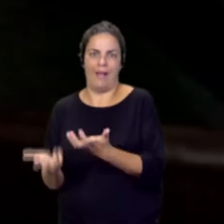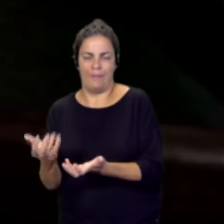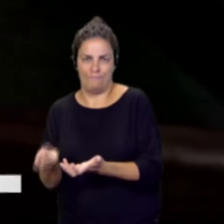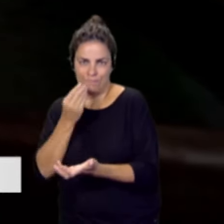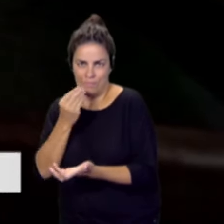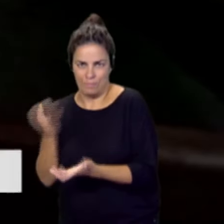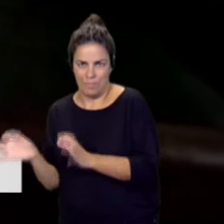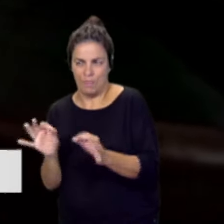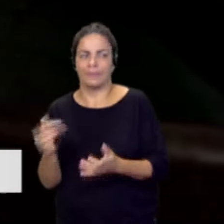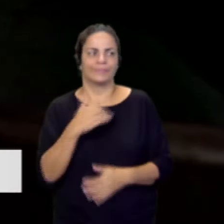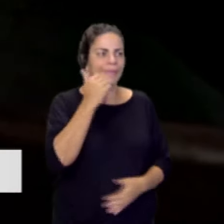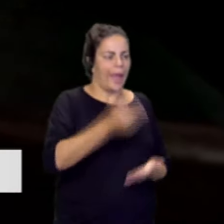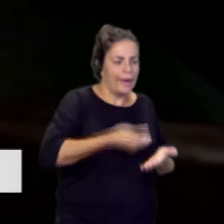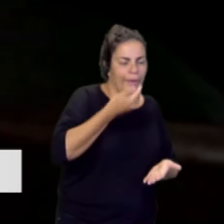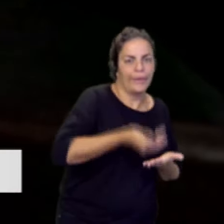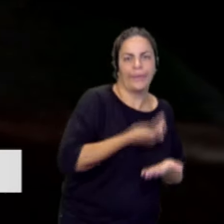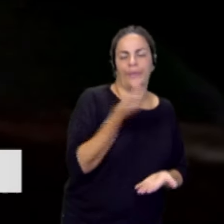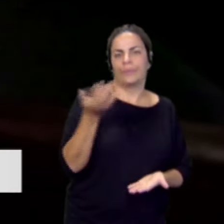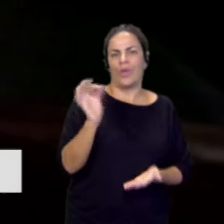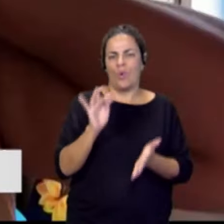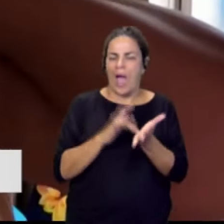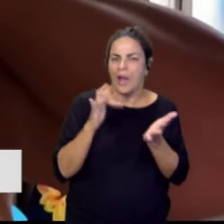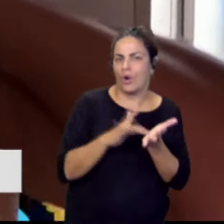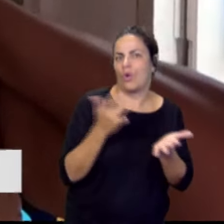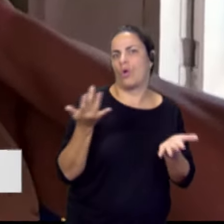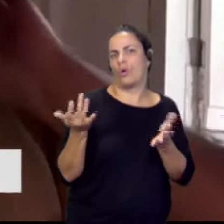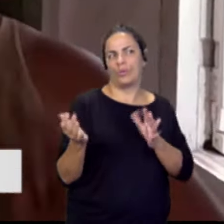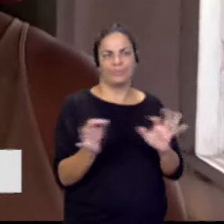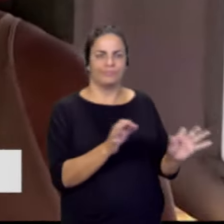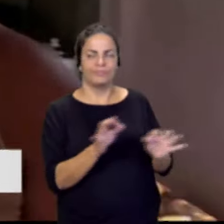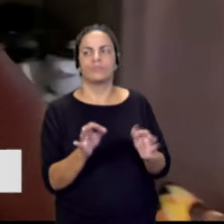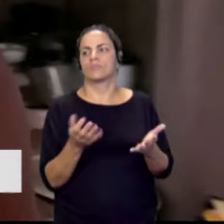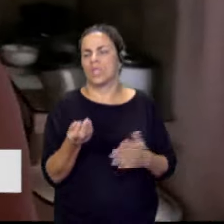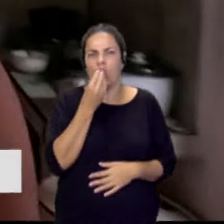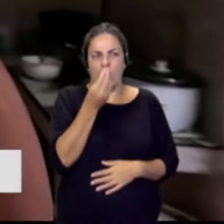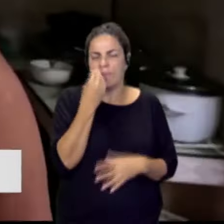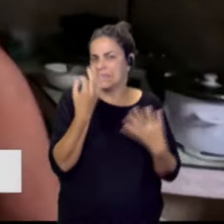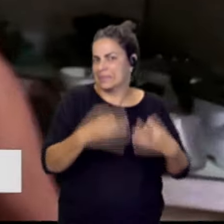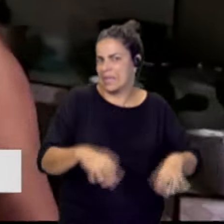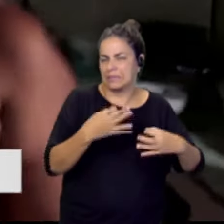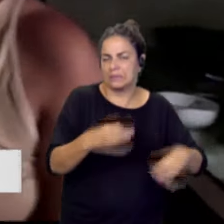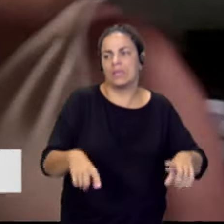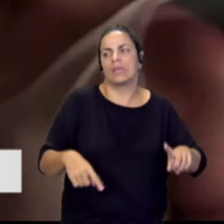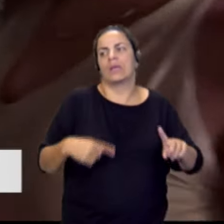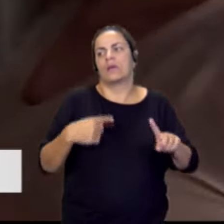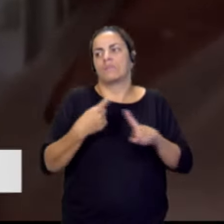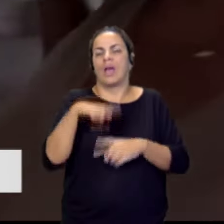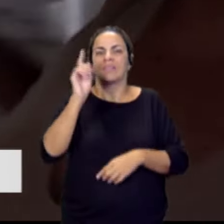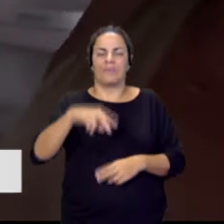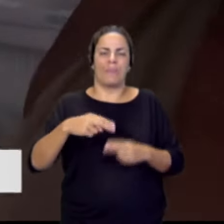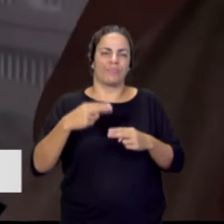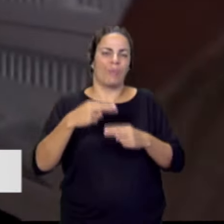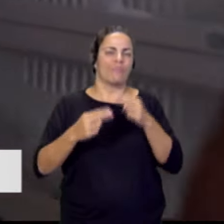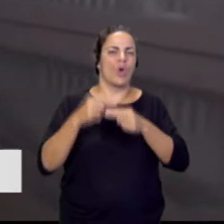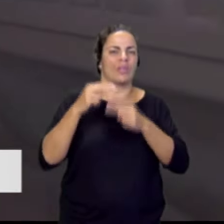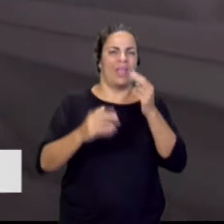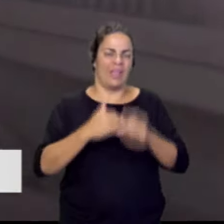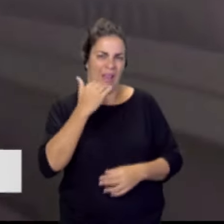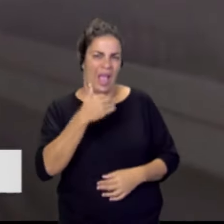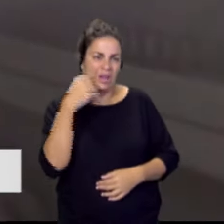sopa, algo de arroz, comida sencilla y algo de proteína en algún